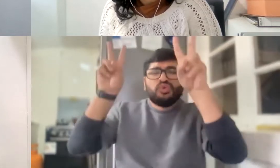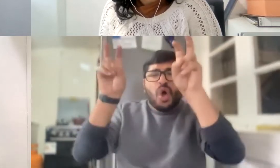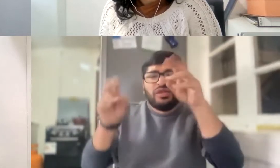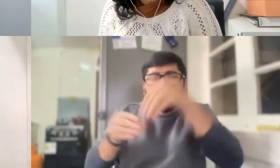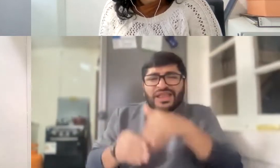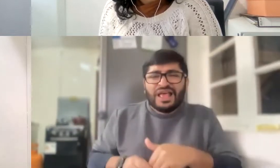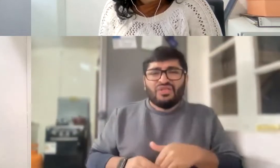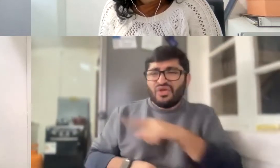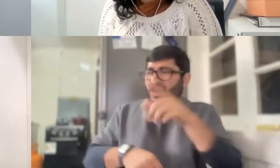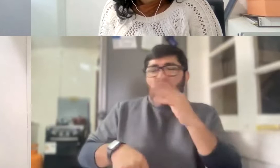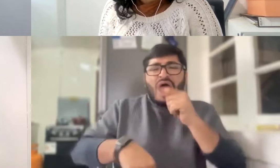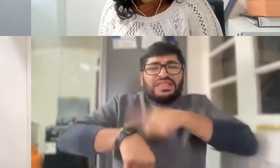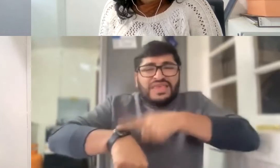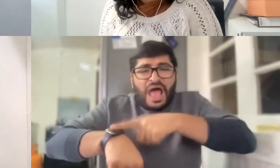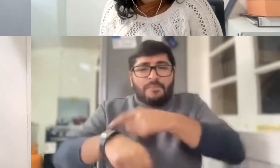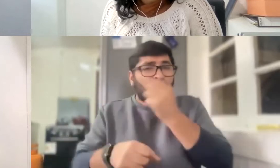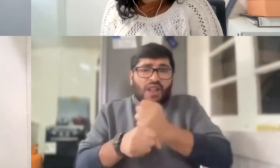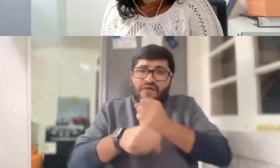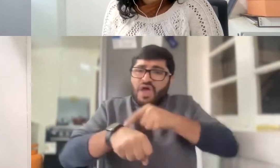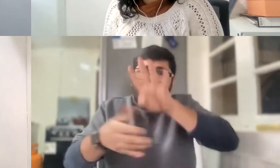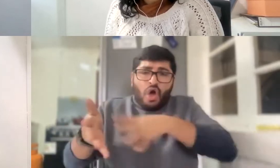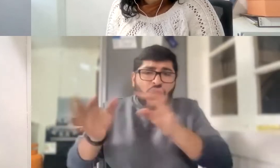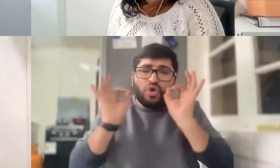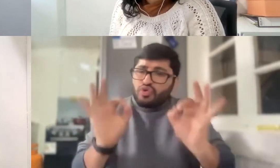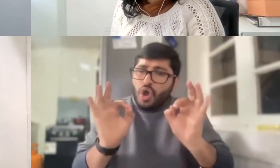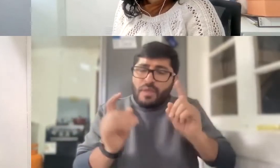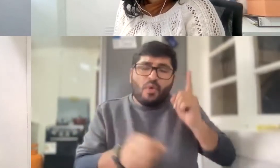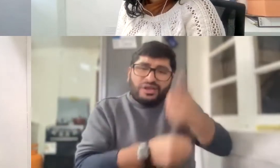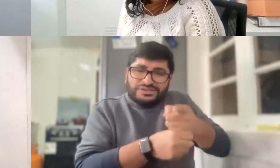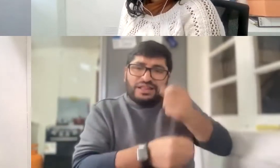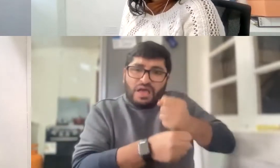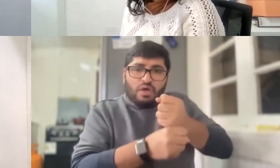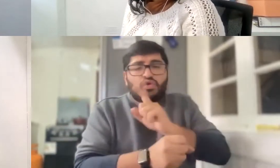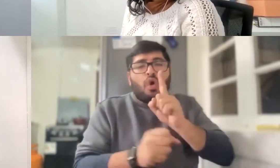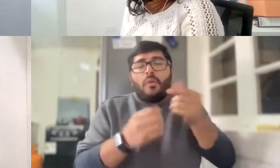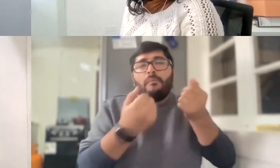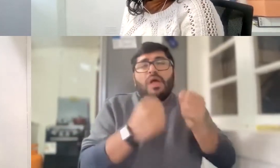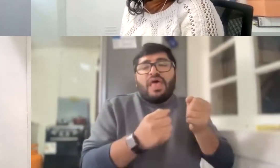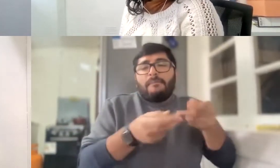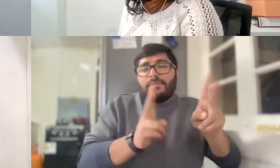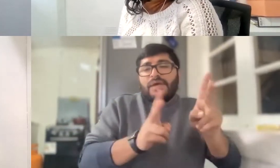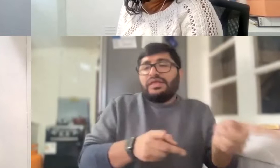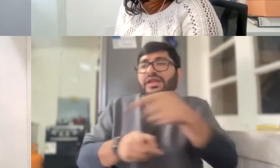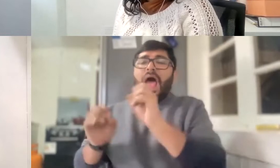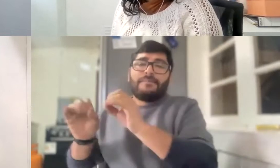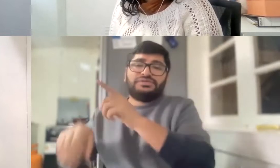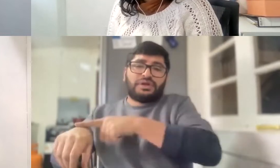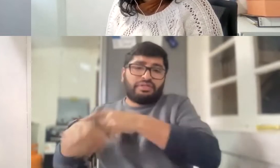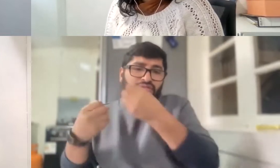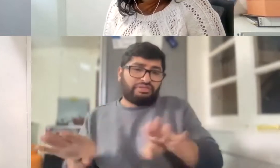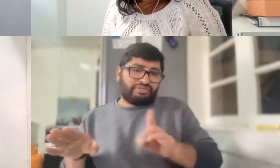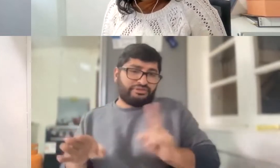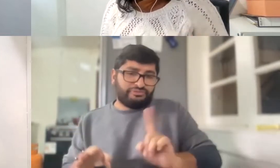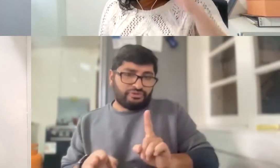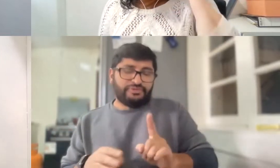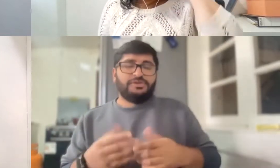muchas horas, el tema en la tarde, no hay tiempo del trabajo, el horario, tenemos que